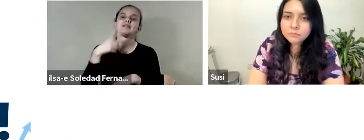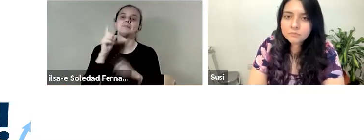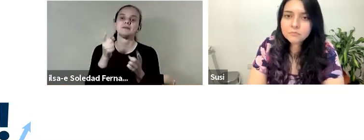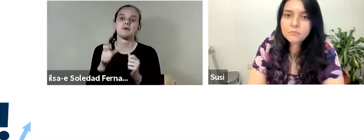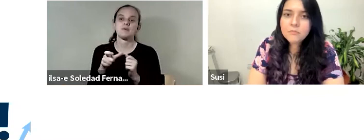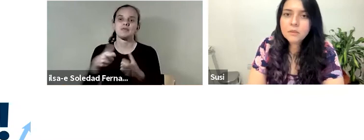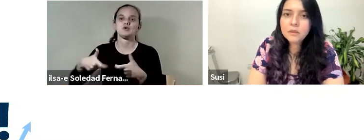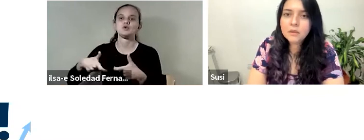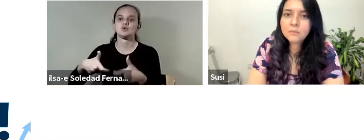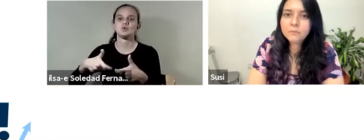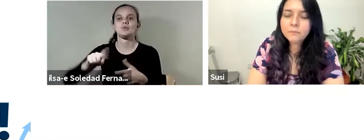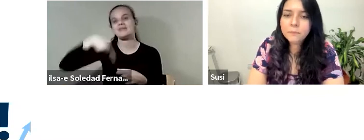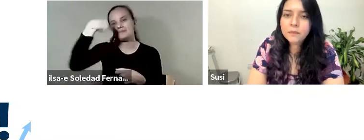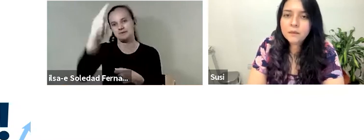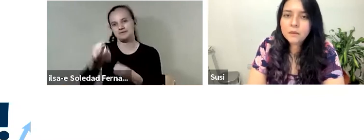virtual.